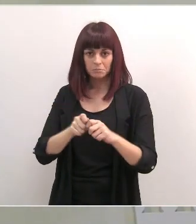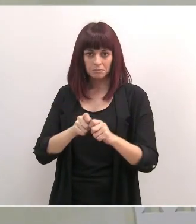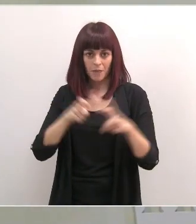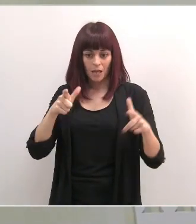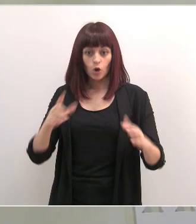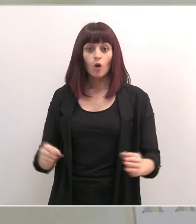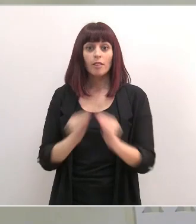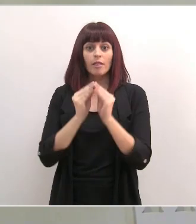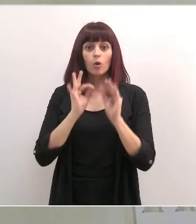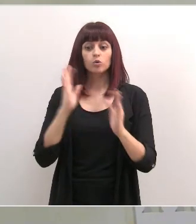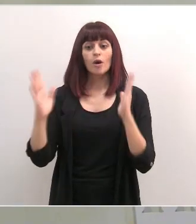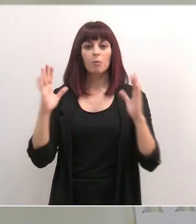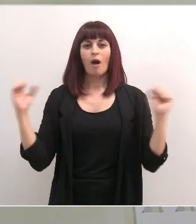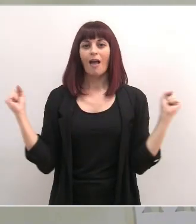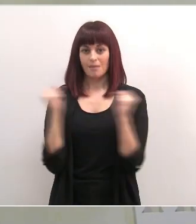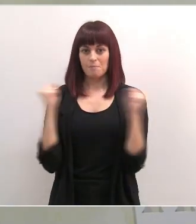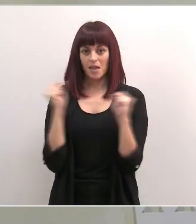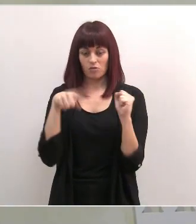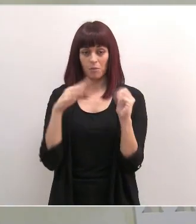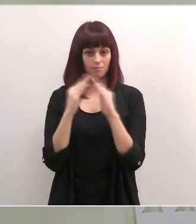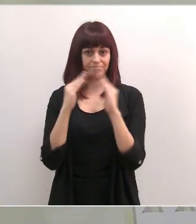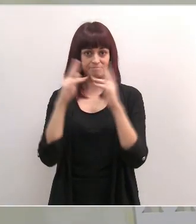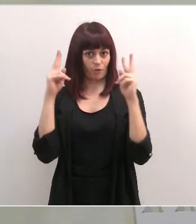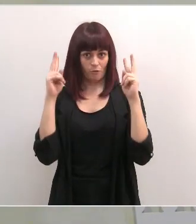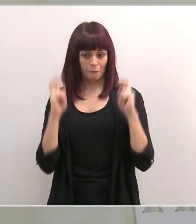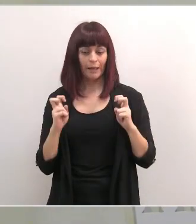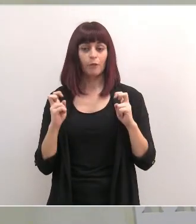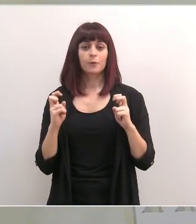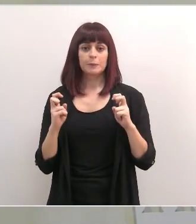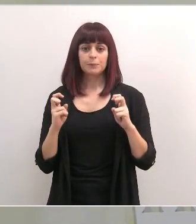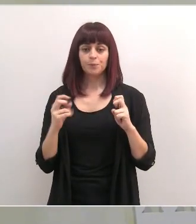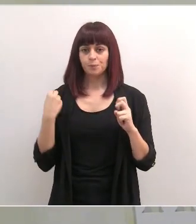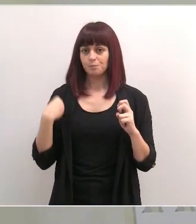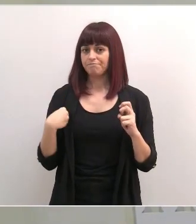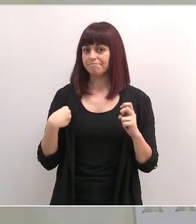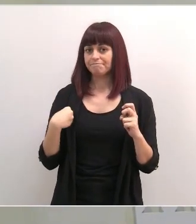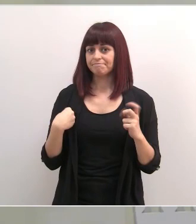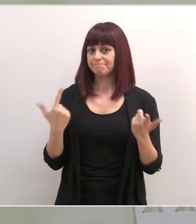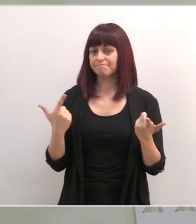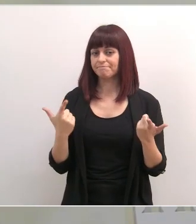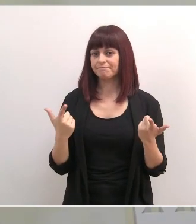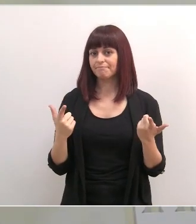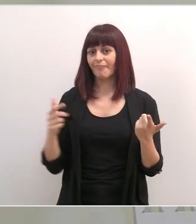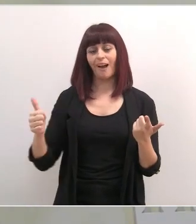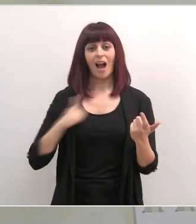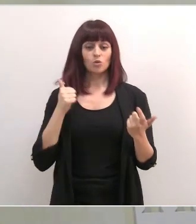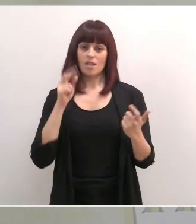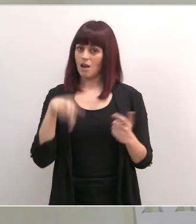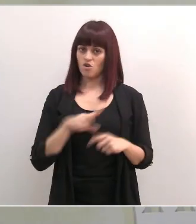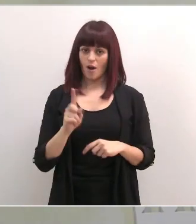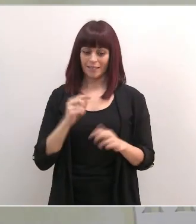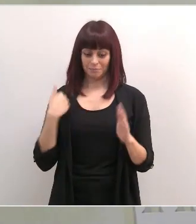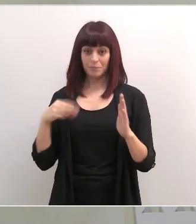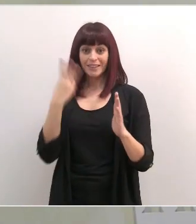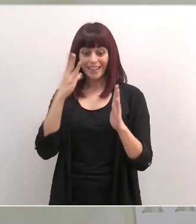del invierno y el confinamiento de la población en general, y la relación no es casualidad. Esta ola